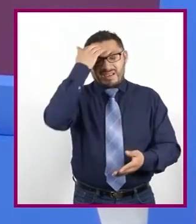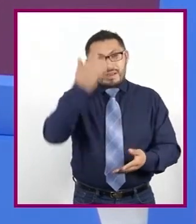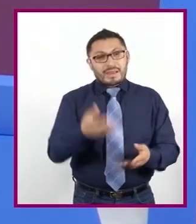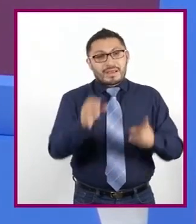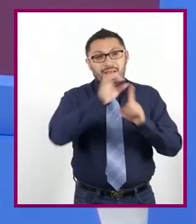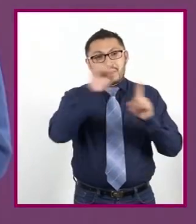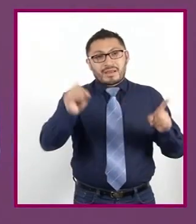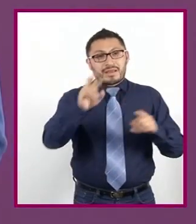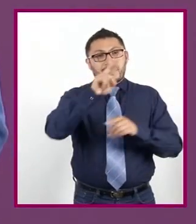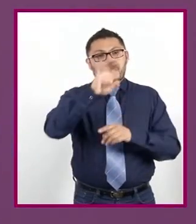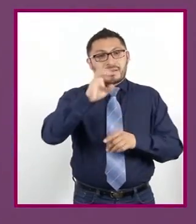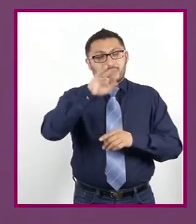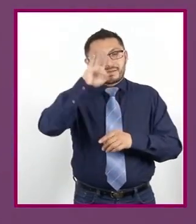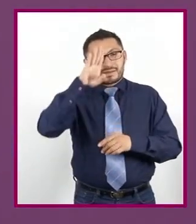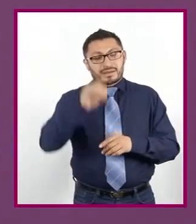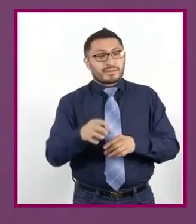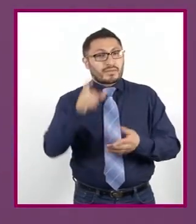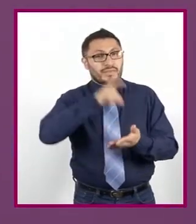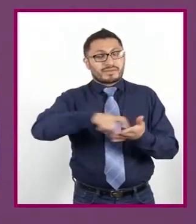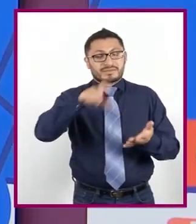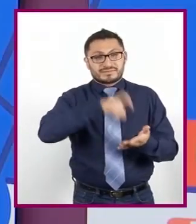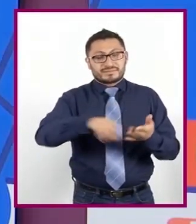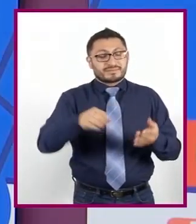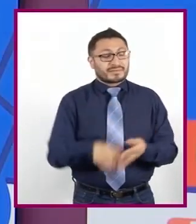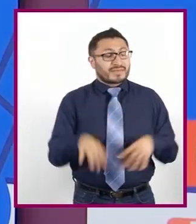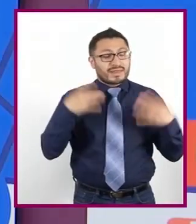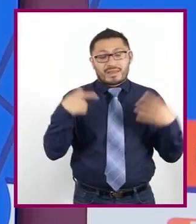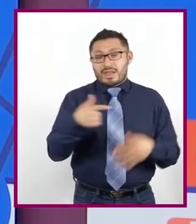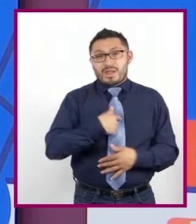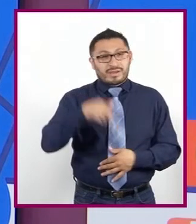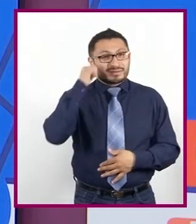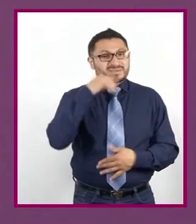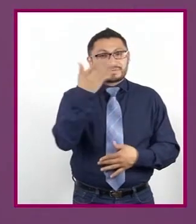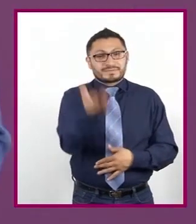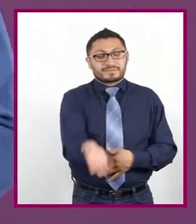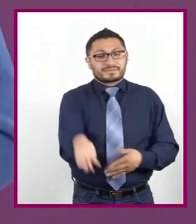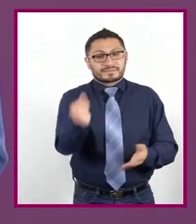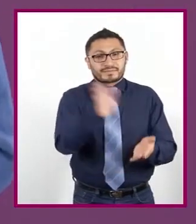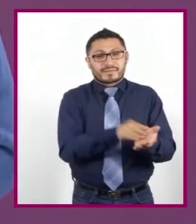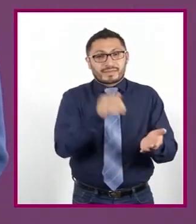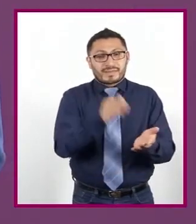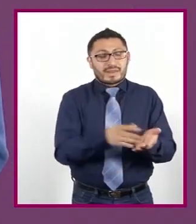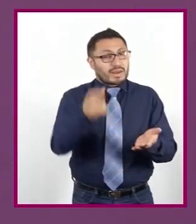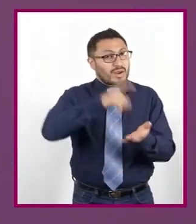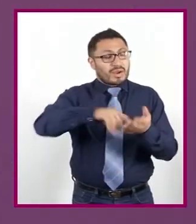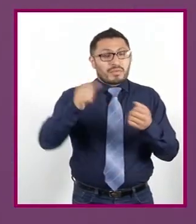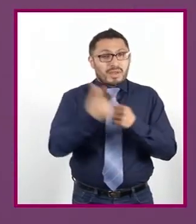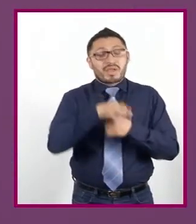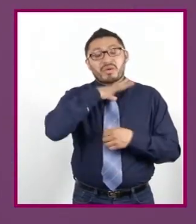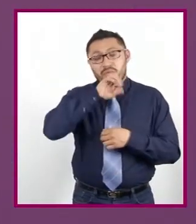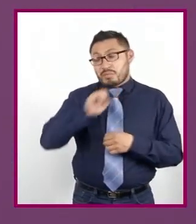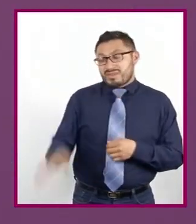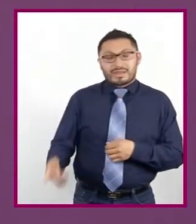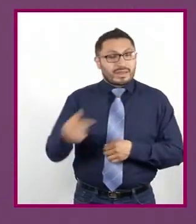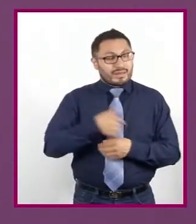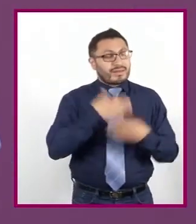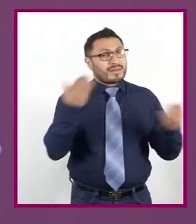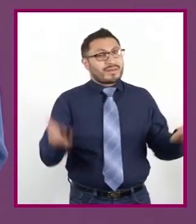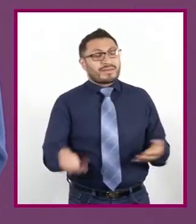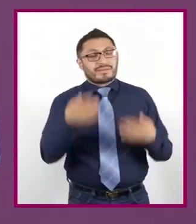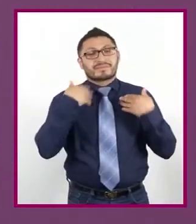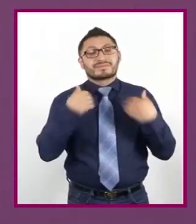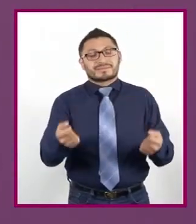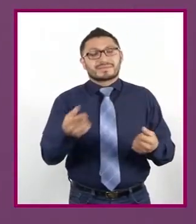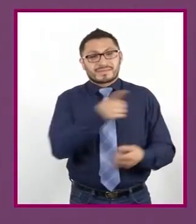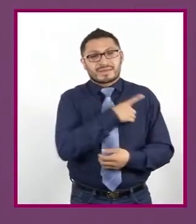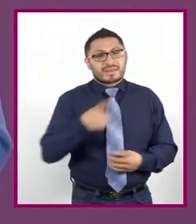recibo de compra. Uy, y yo que siempre tiro los comprobantes cuando compro algo. Ahora me doy cuenta que debo conservarlos